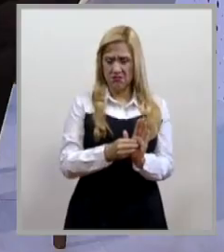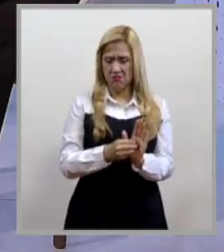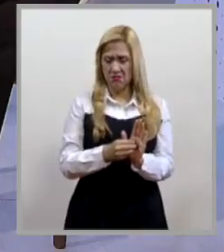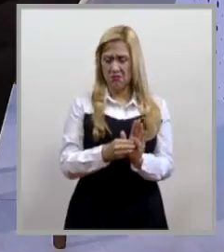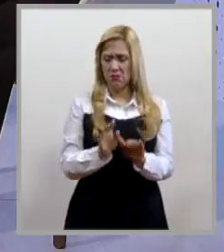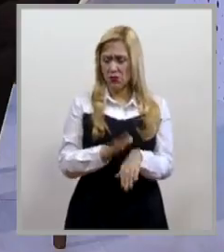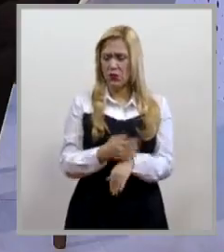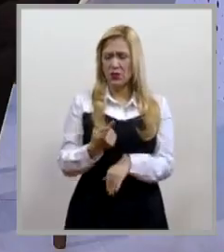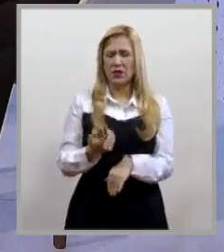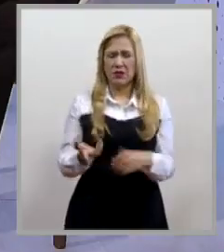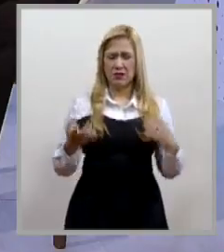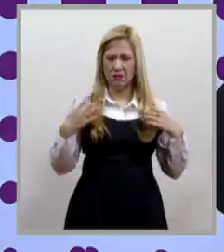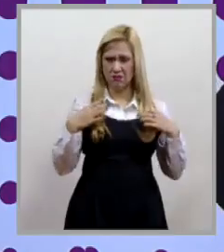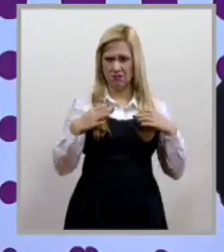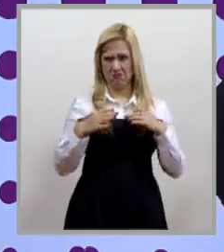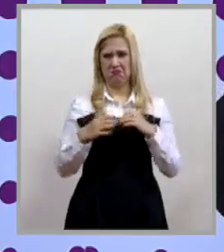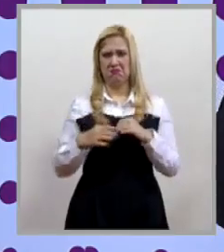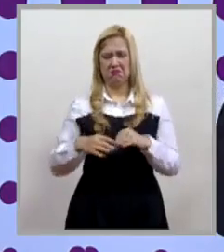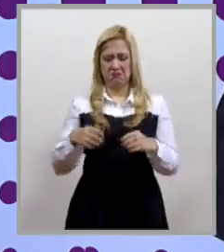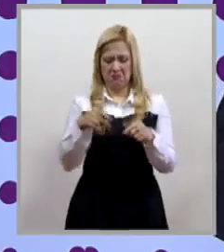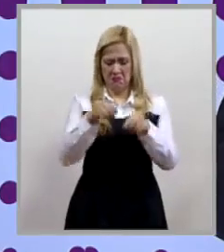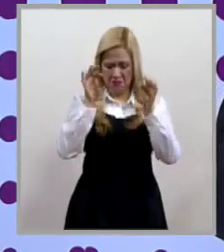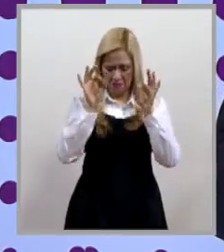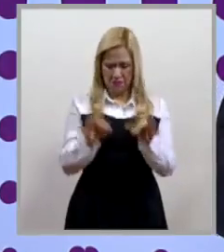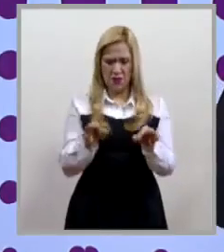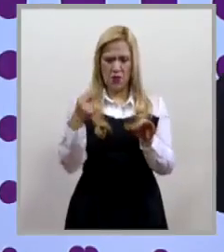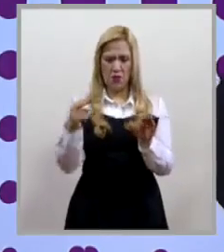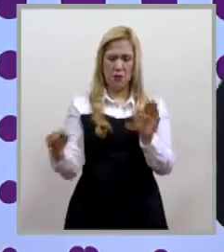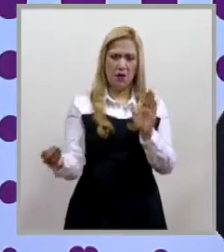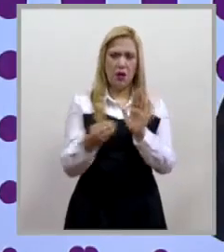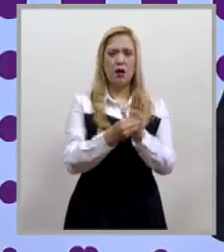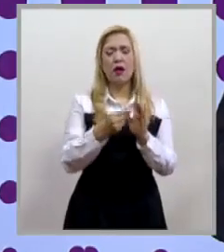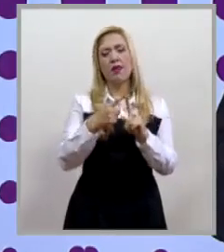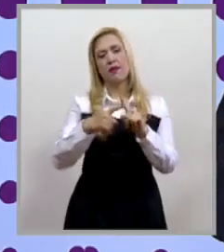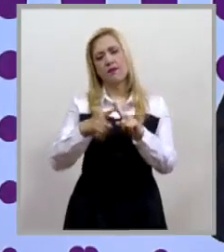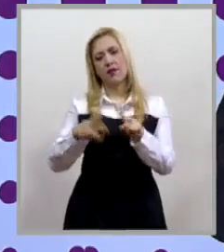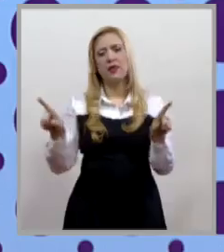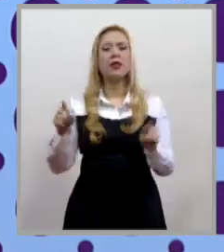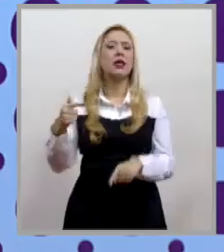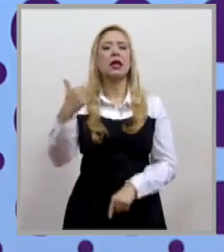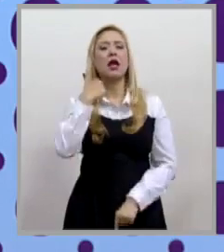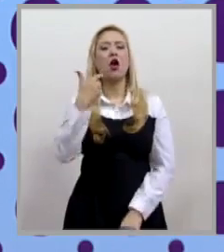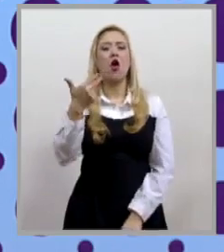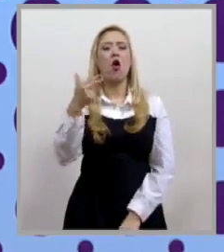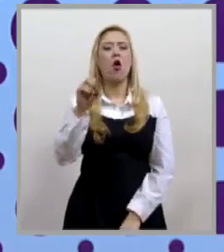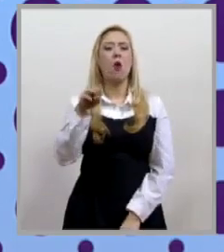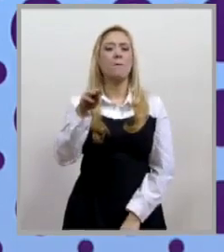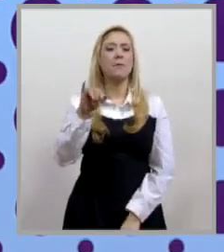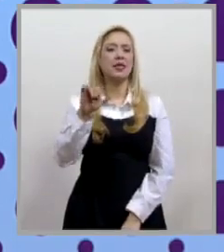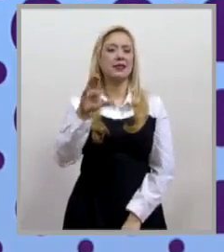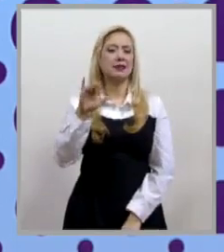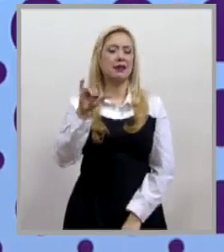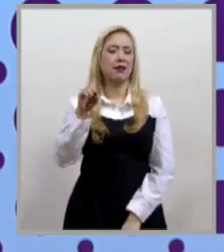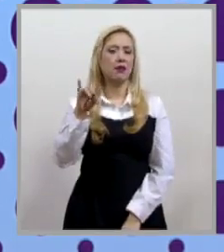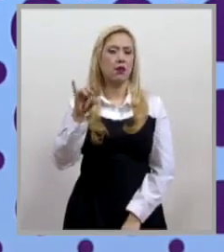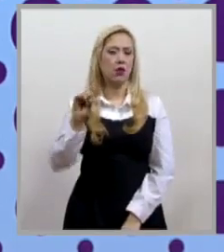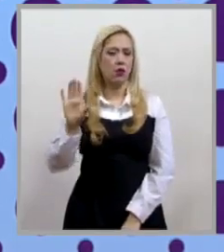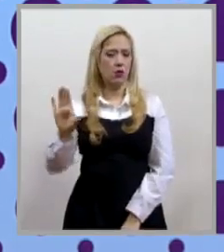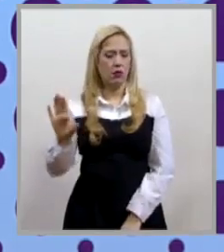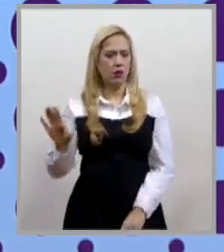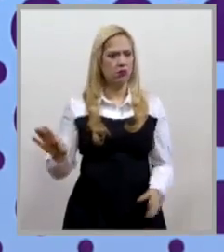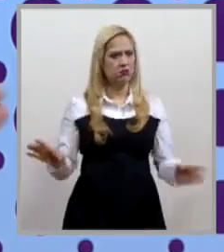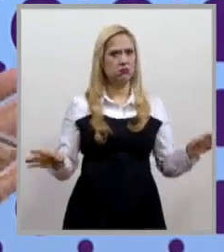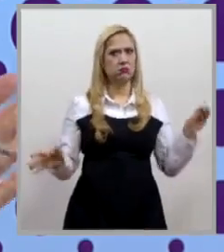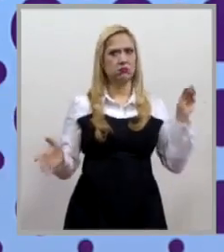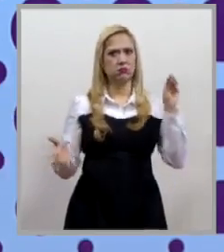sea, ¿por qué tener un tipo penal feminicidio expresamente, distinto al homicidio? ¿Y por qué es importante unificar, tener una sola